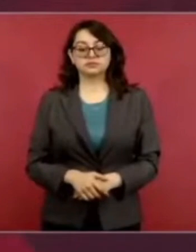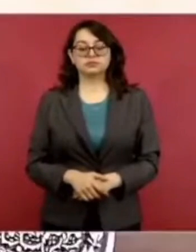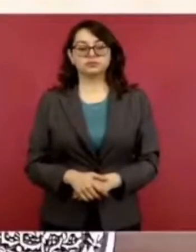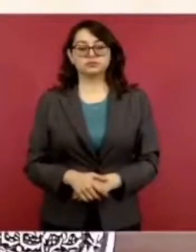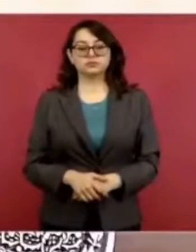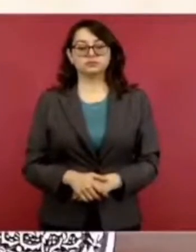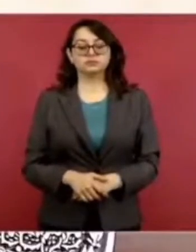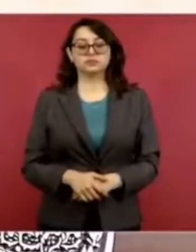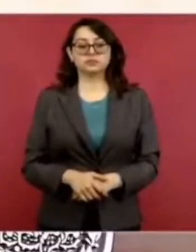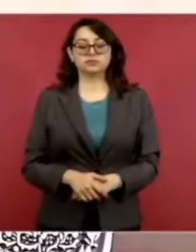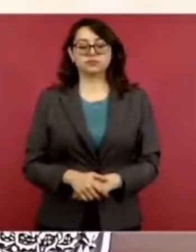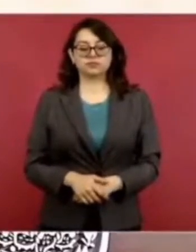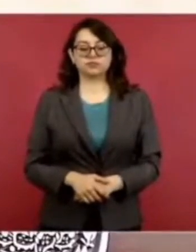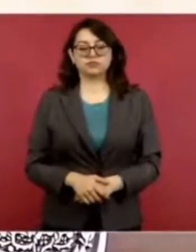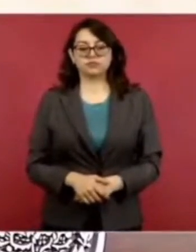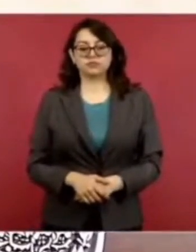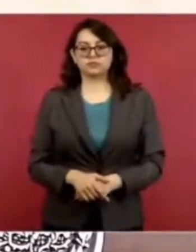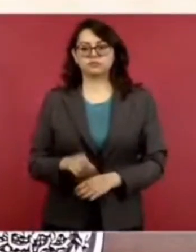propuse?